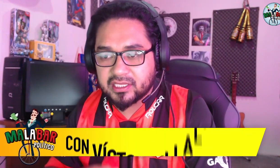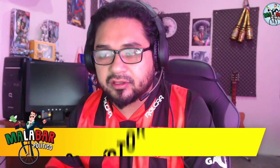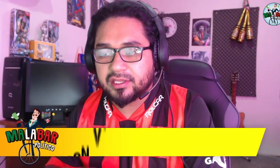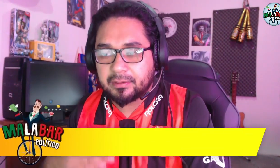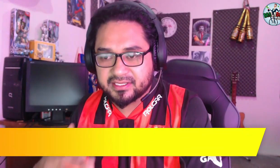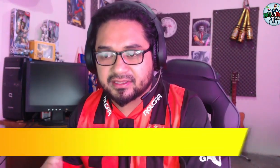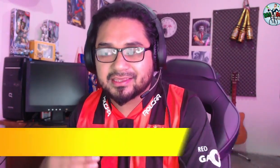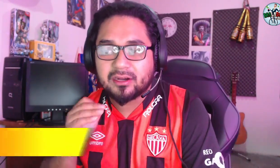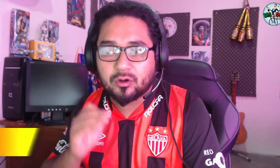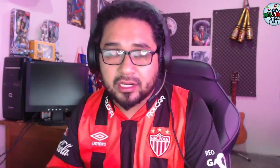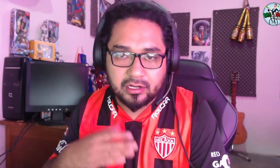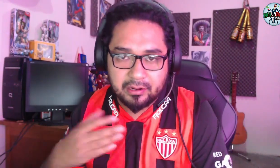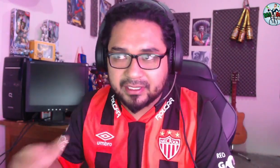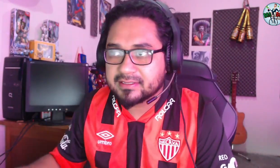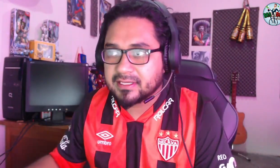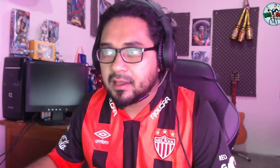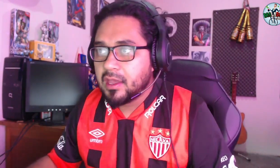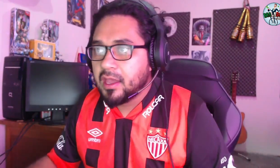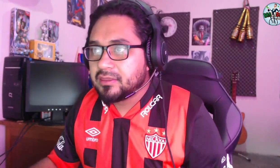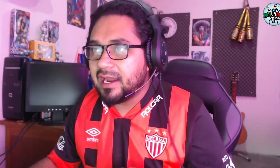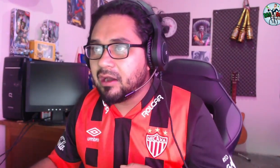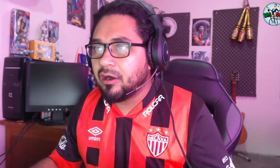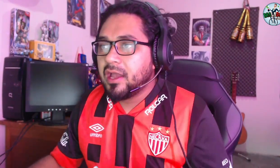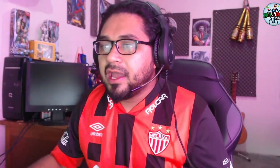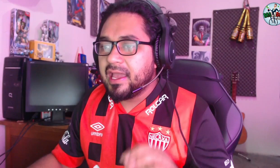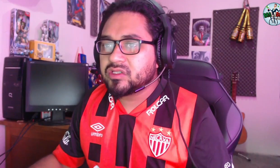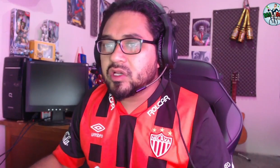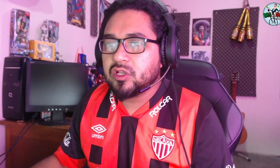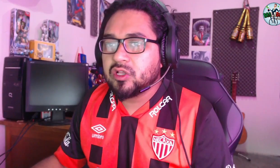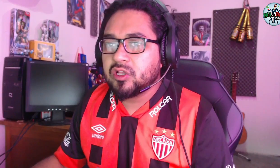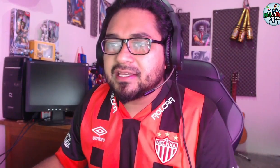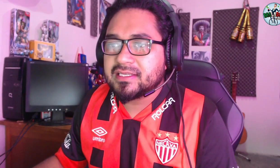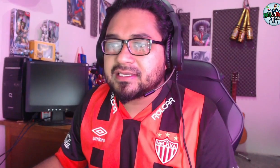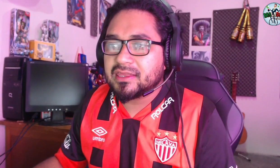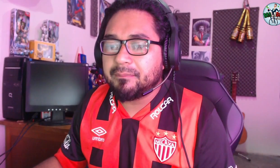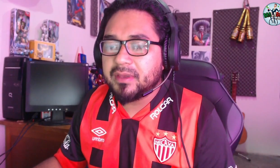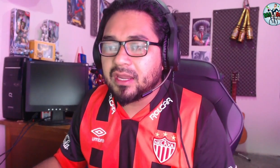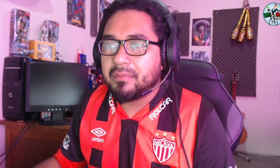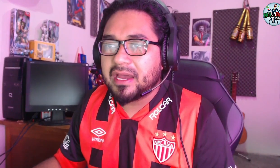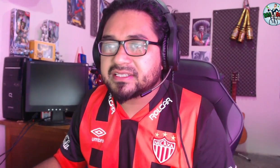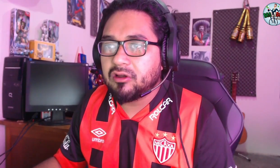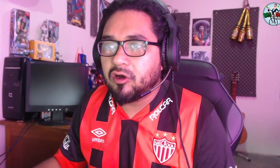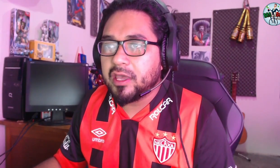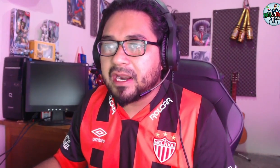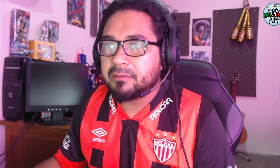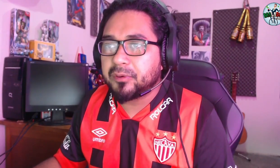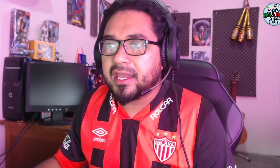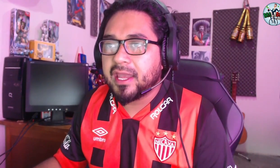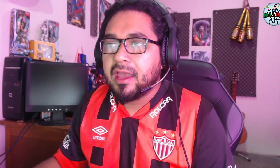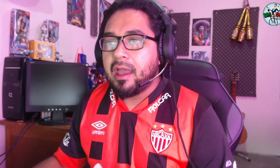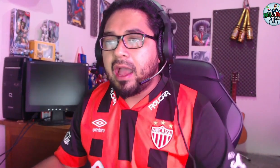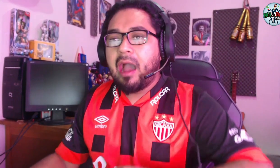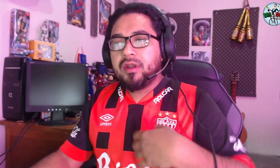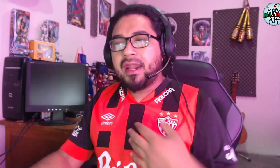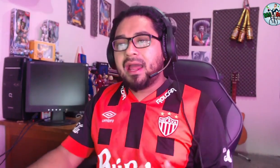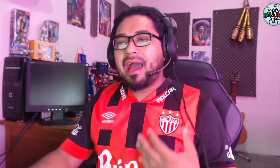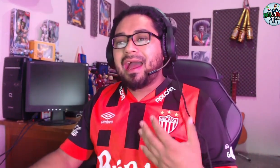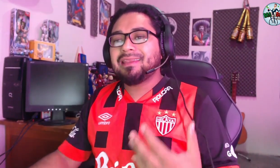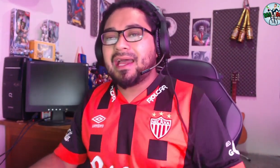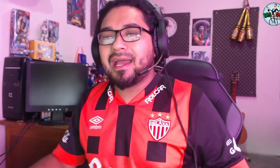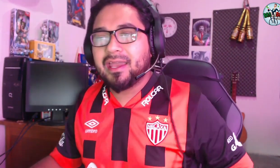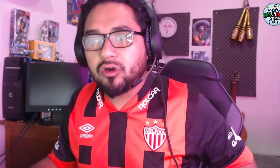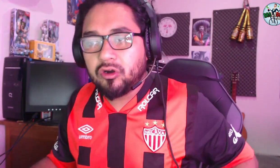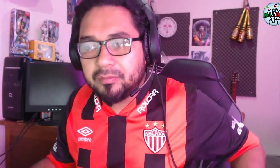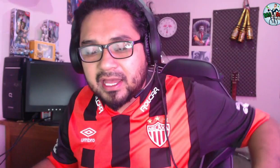subsecretario y representante de rogelio ramírez de la o esto es lo que dice también marcelo ebrard porque a una